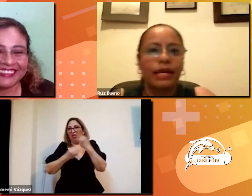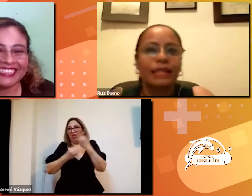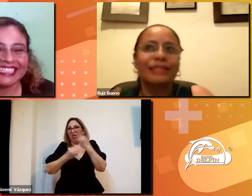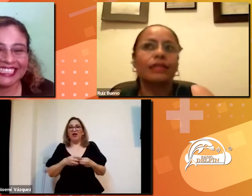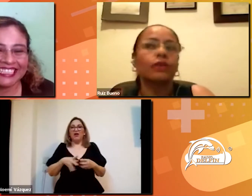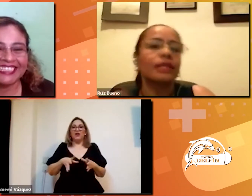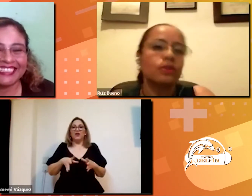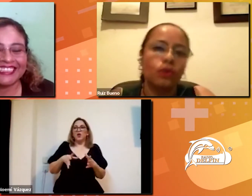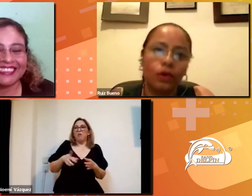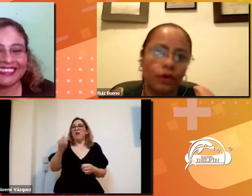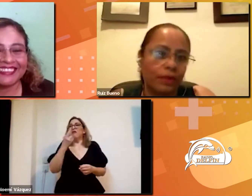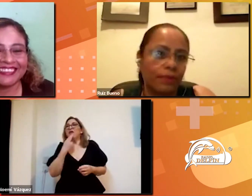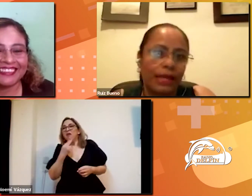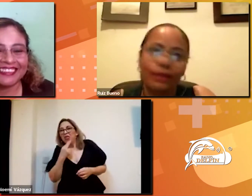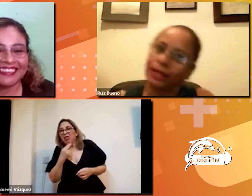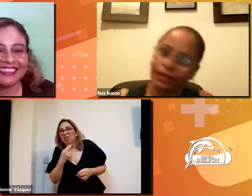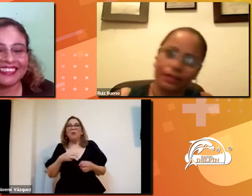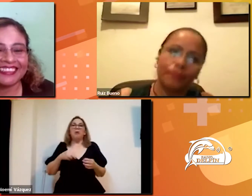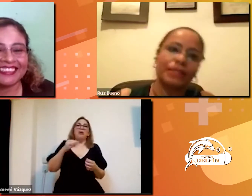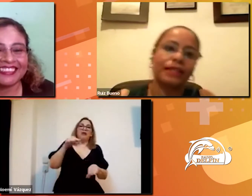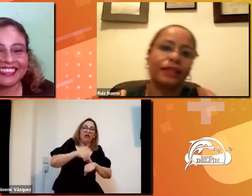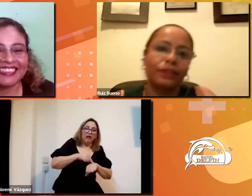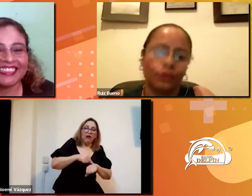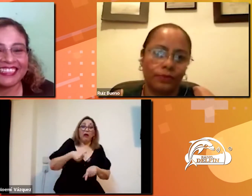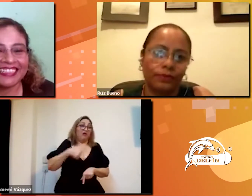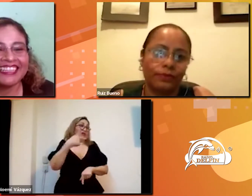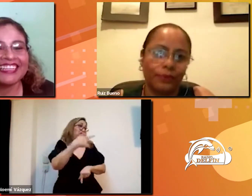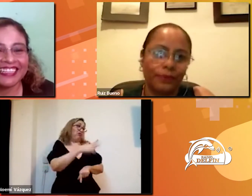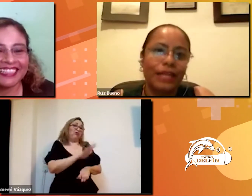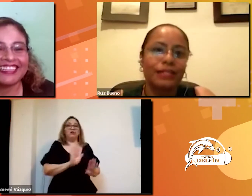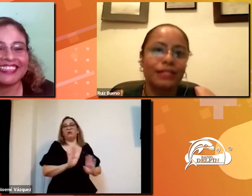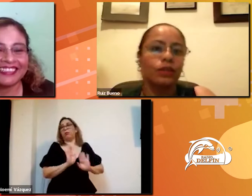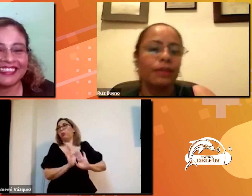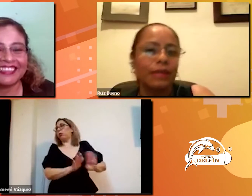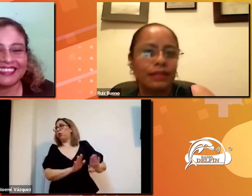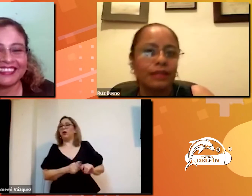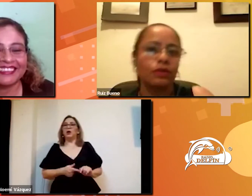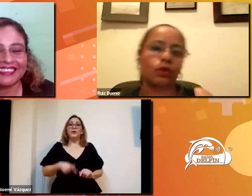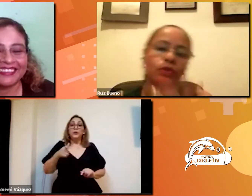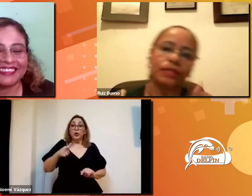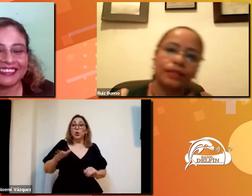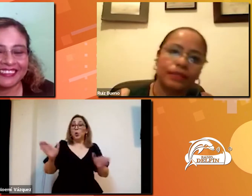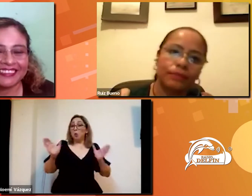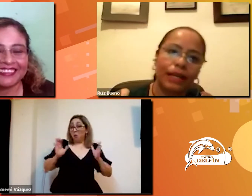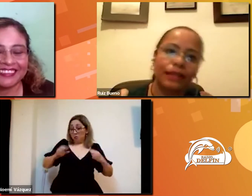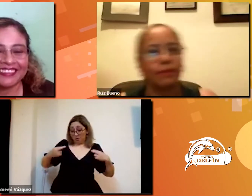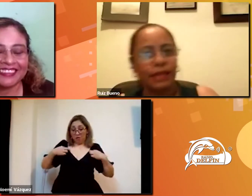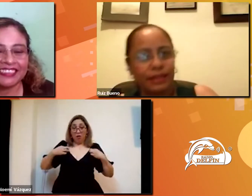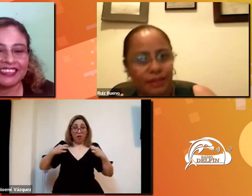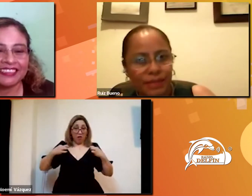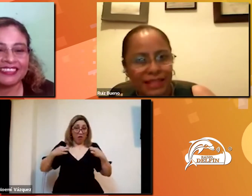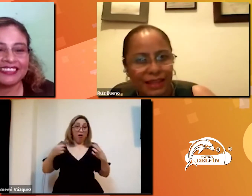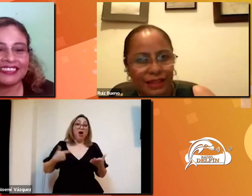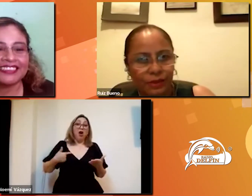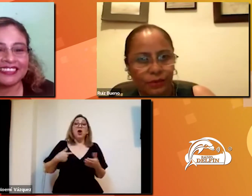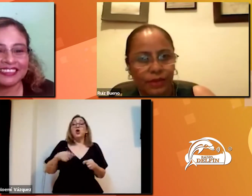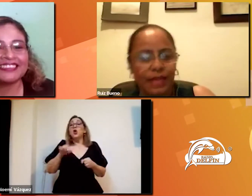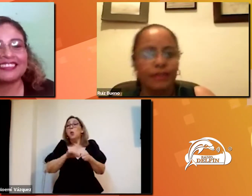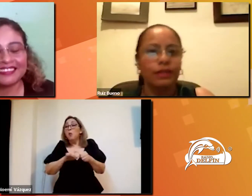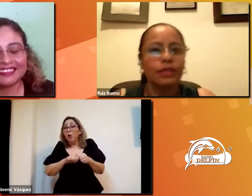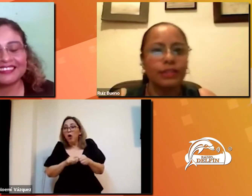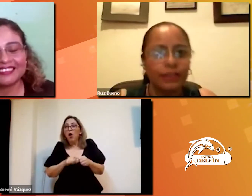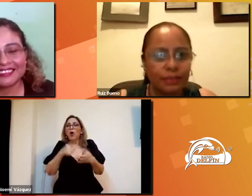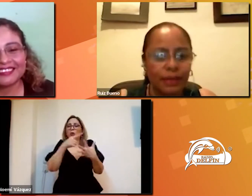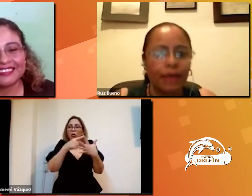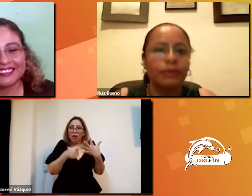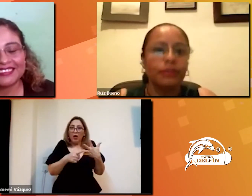¿no? Si no tienes un color de piel, también eres apestadito, ¿no? Si no te vistes o no usas ciertas marcas, también eres apestadito.